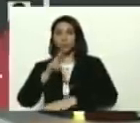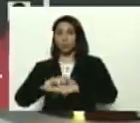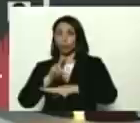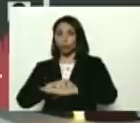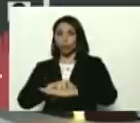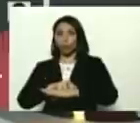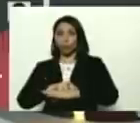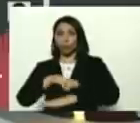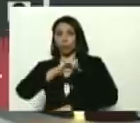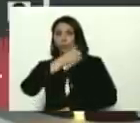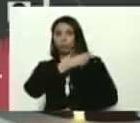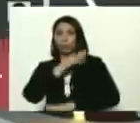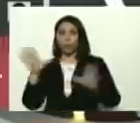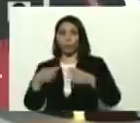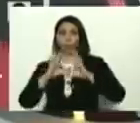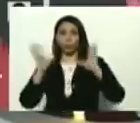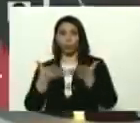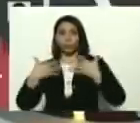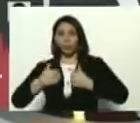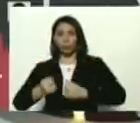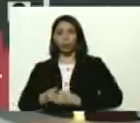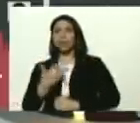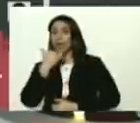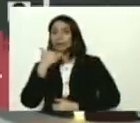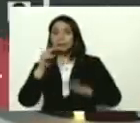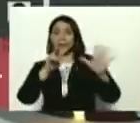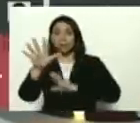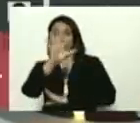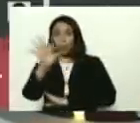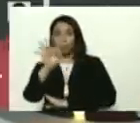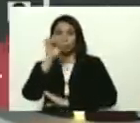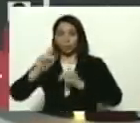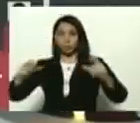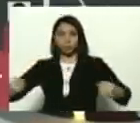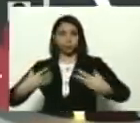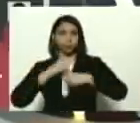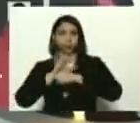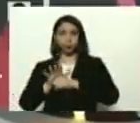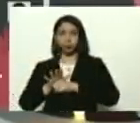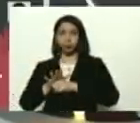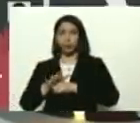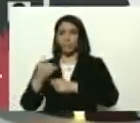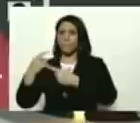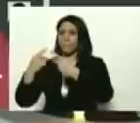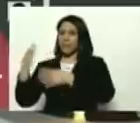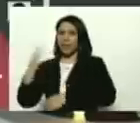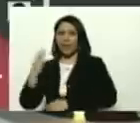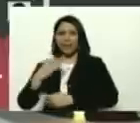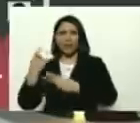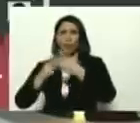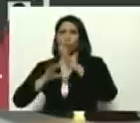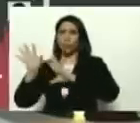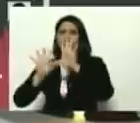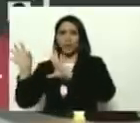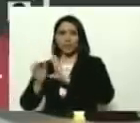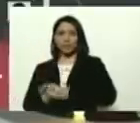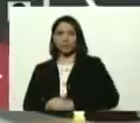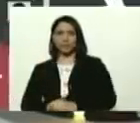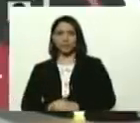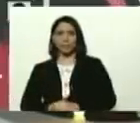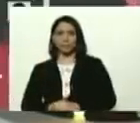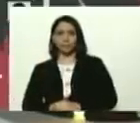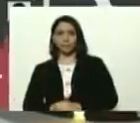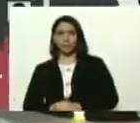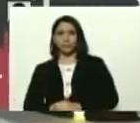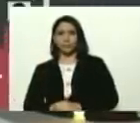Adhanom que casi el 75% de estos casos provienen de 10 países, principalmente de las Américas y el